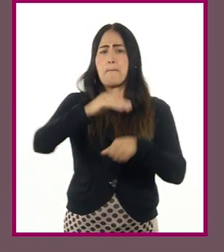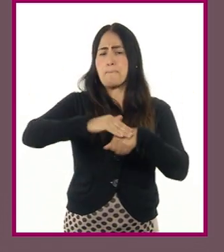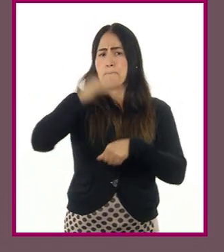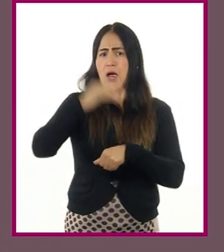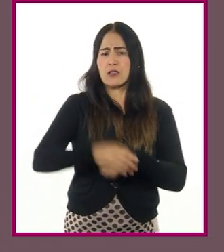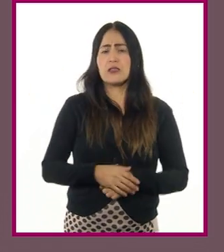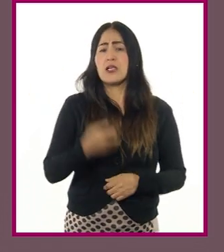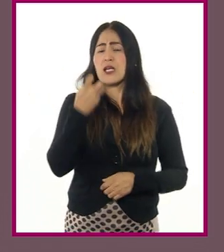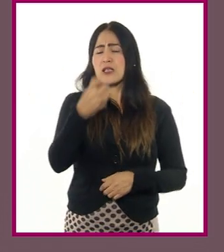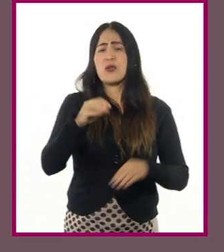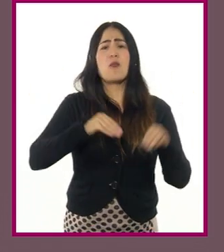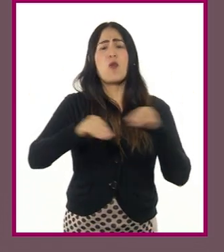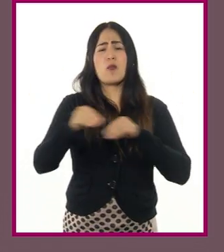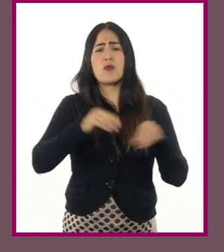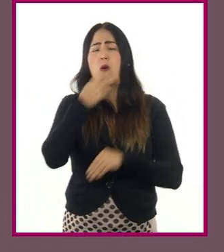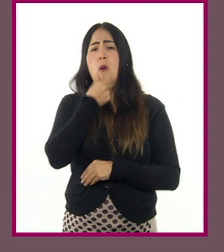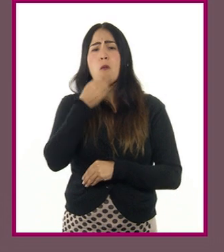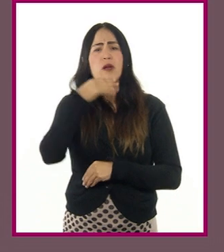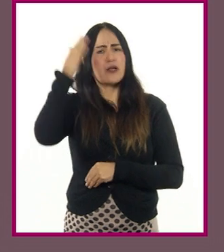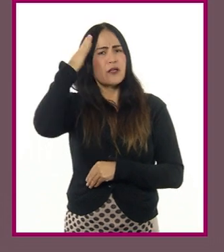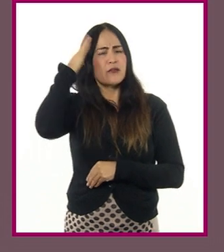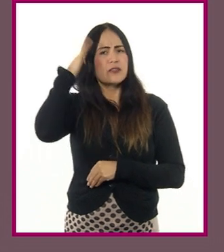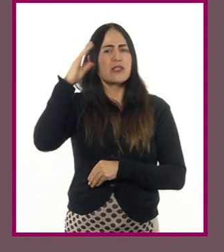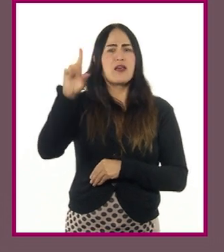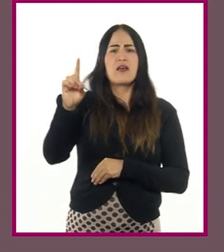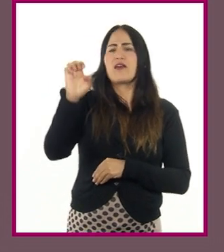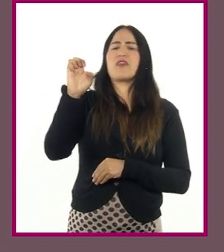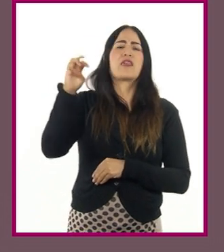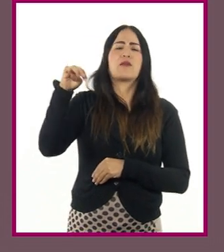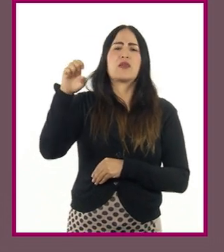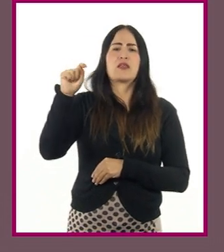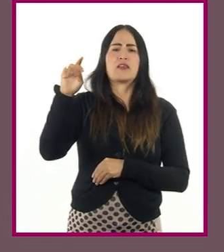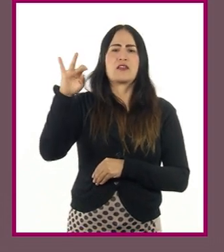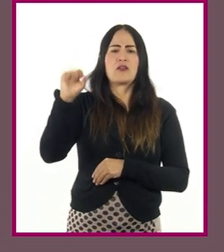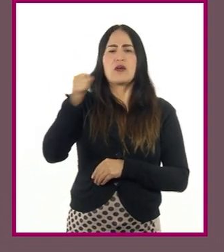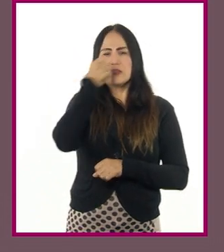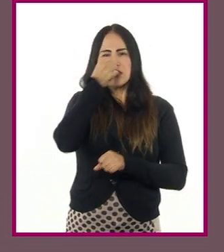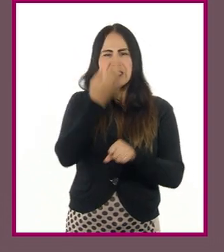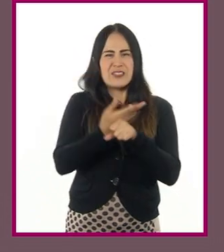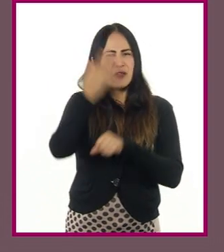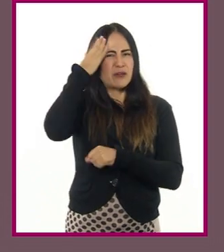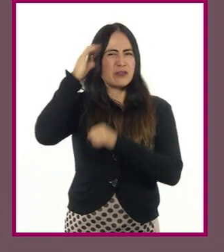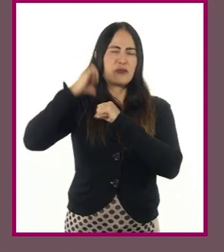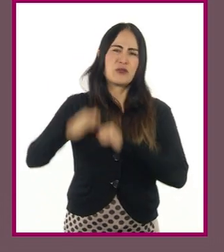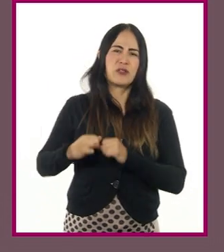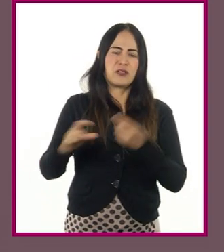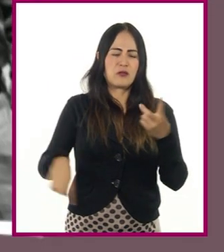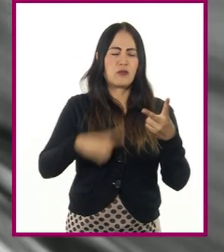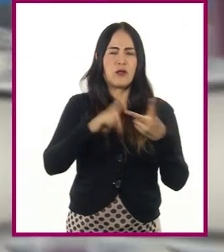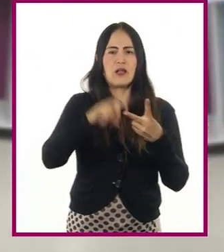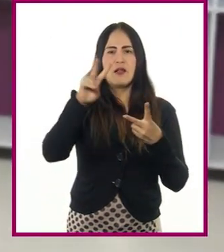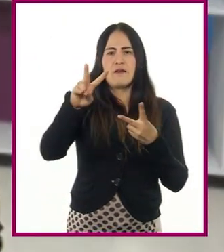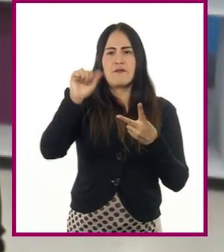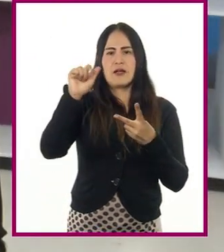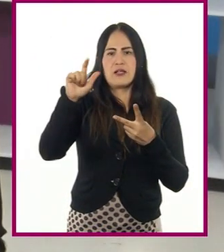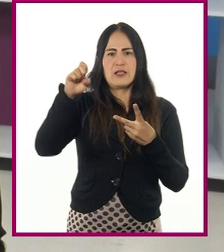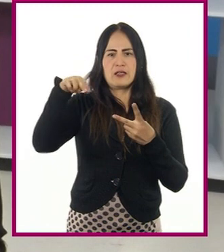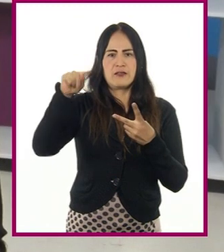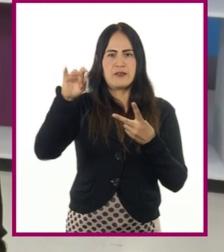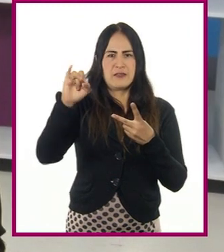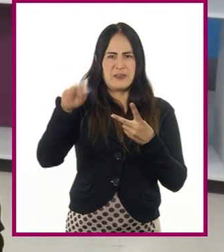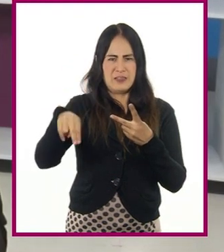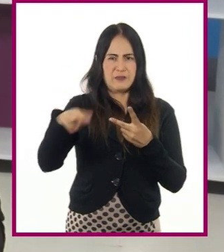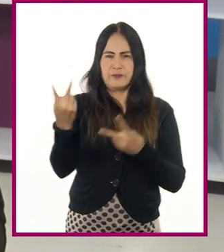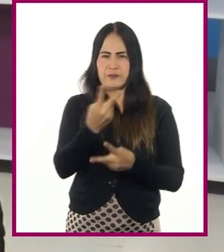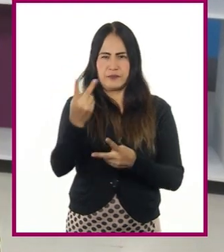estuvo liderado por Demetrio Vallejo, secretario general del Sindicato Ferrocarrilero, y Valentín Campa. En